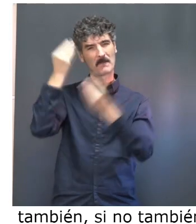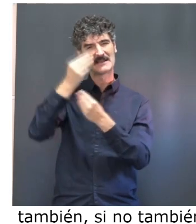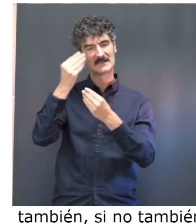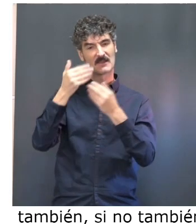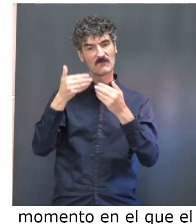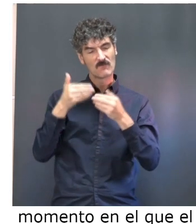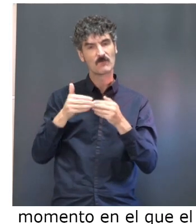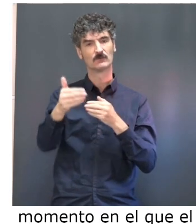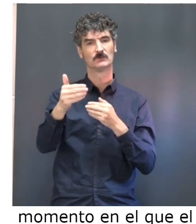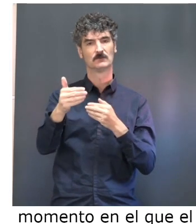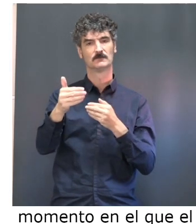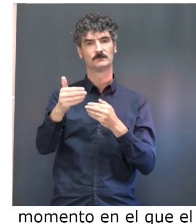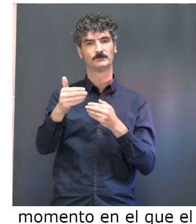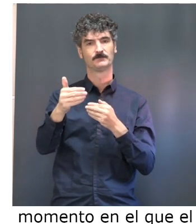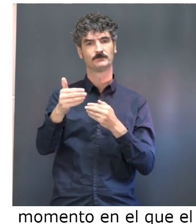llegar? ¿Qué